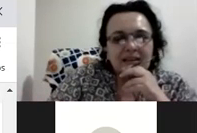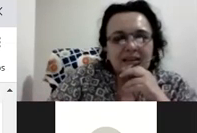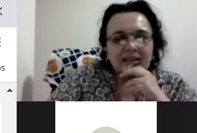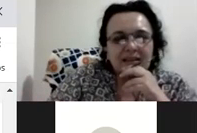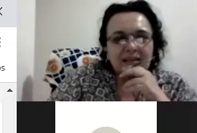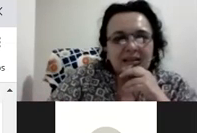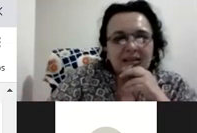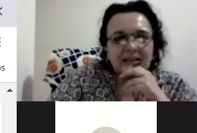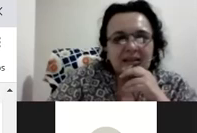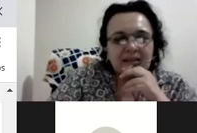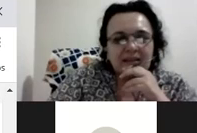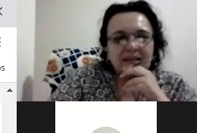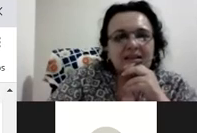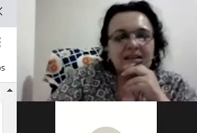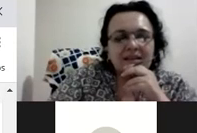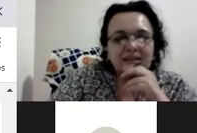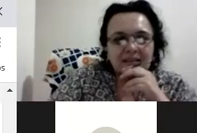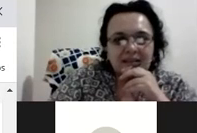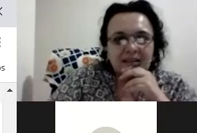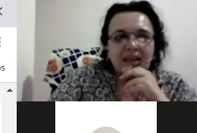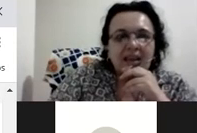San Vicente, Huises. Ah.